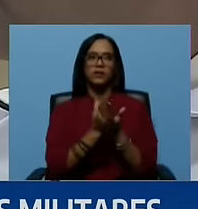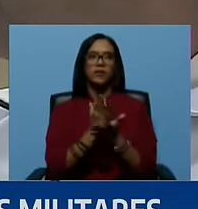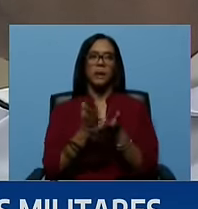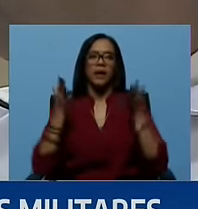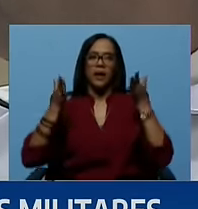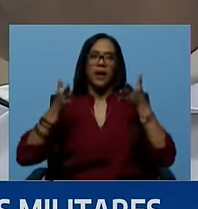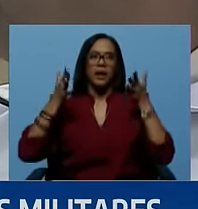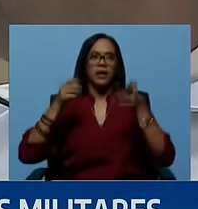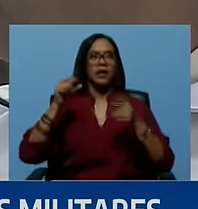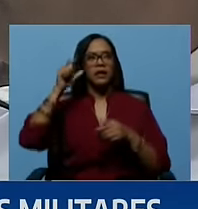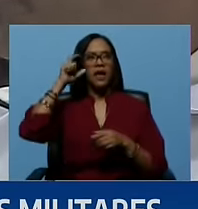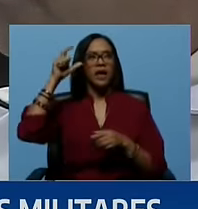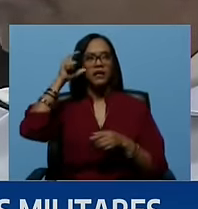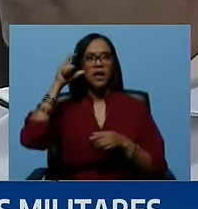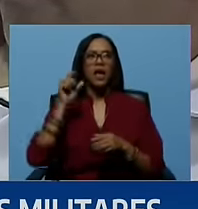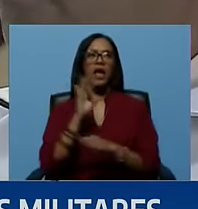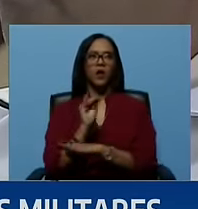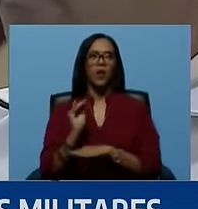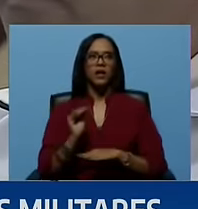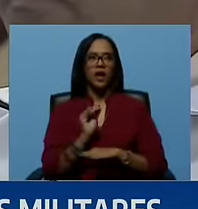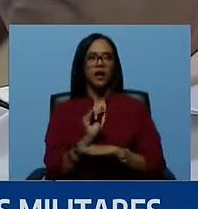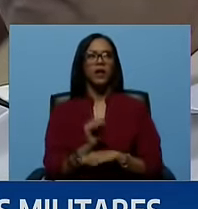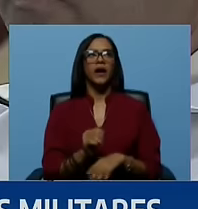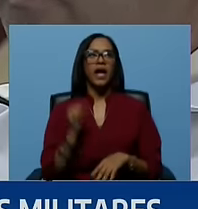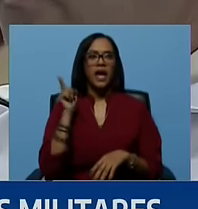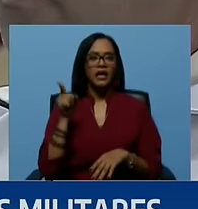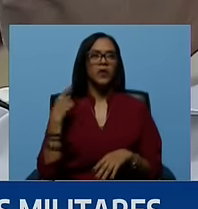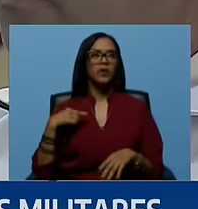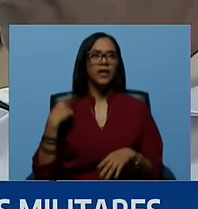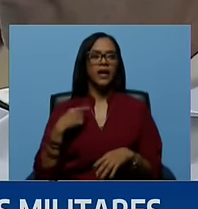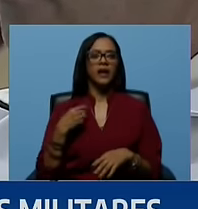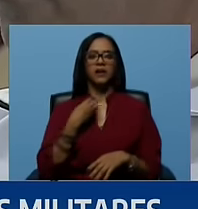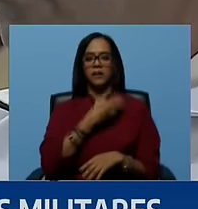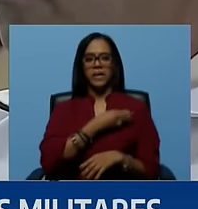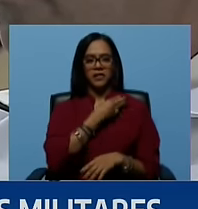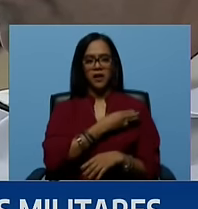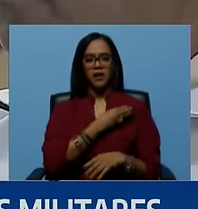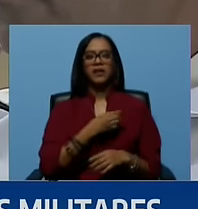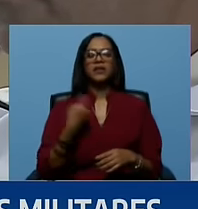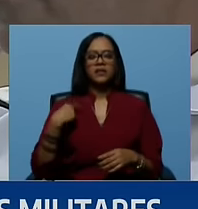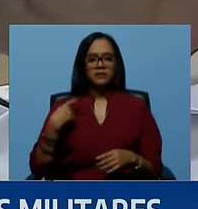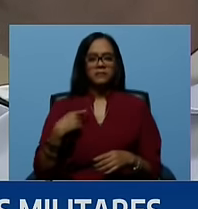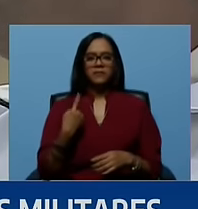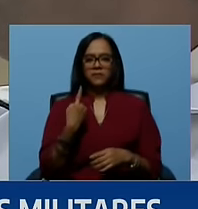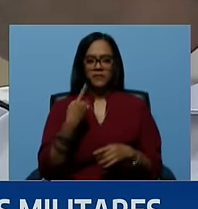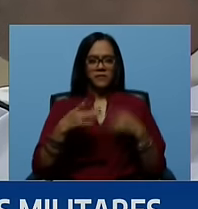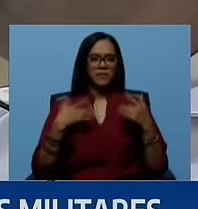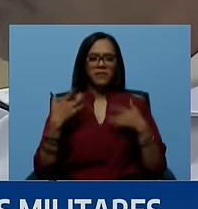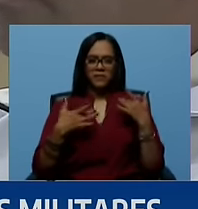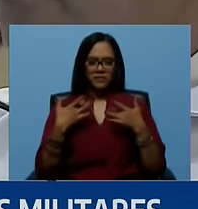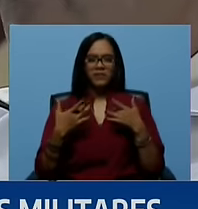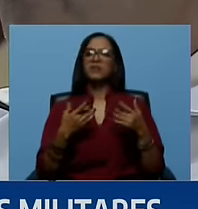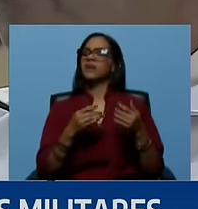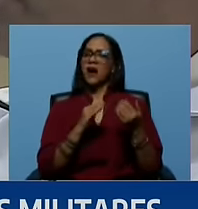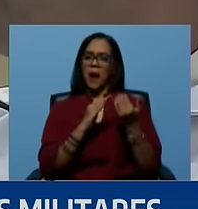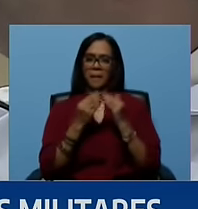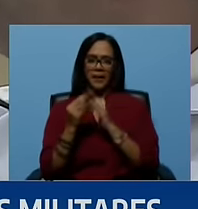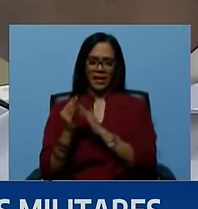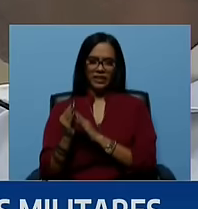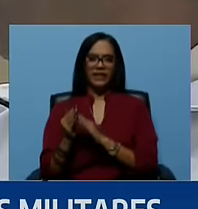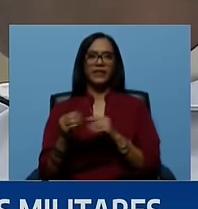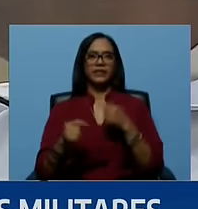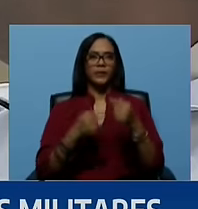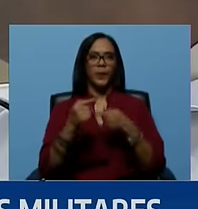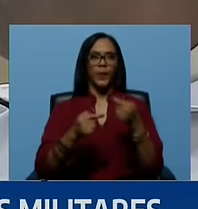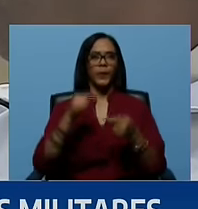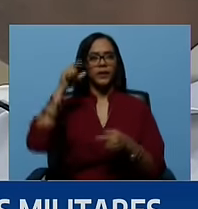a día de verdad el cuidado Ellos tienen la misión tien una actividad comunitaria diaria